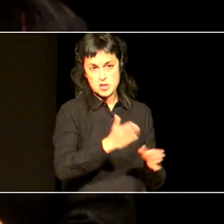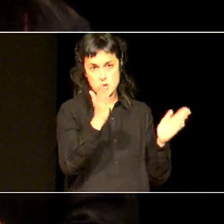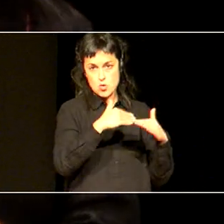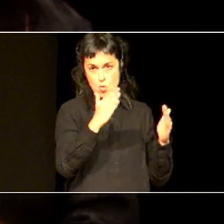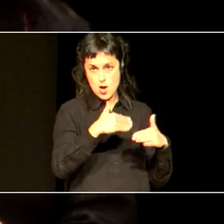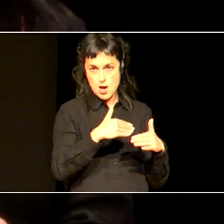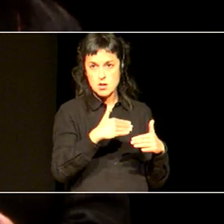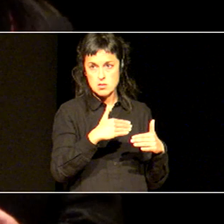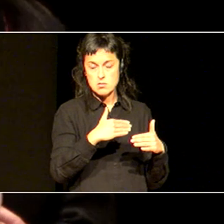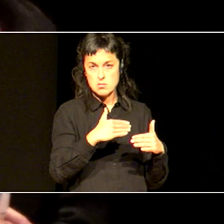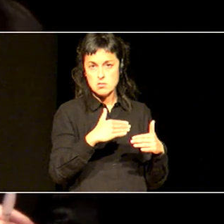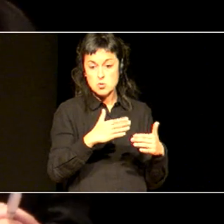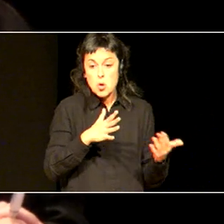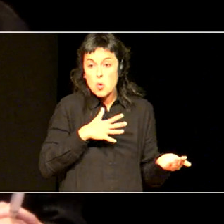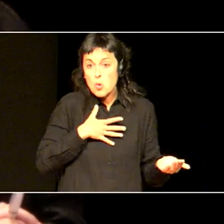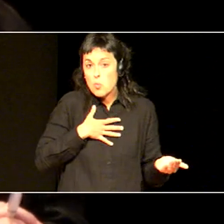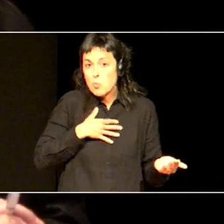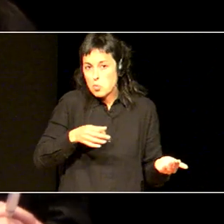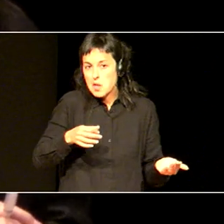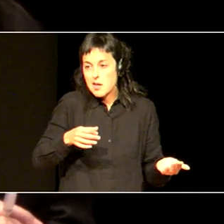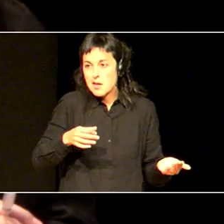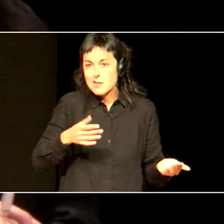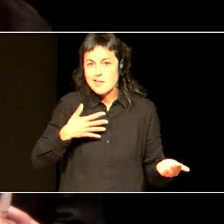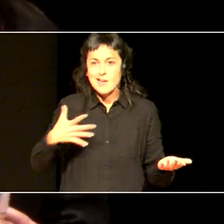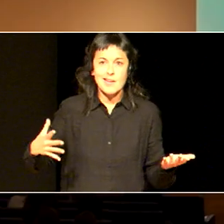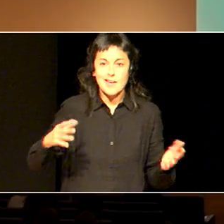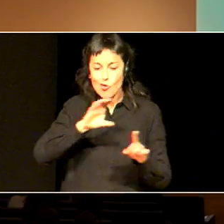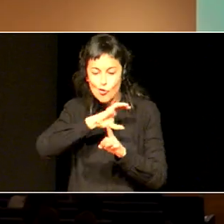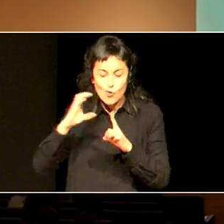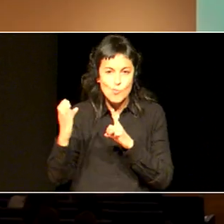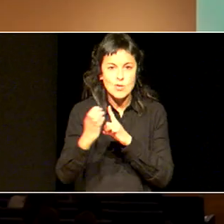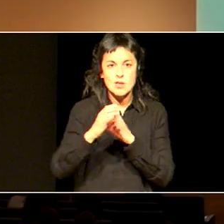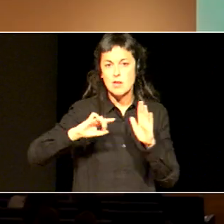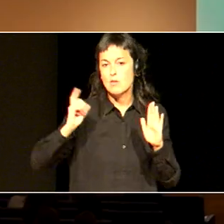hace que posiblemente haya más posibilidades de llegar al éxito. Toda la comunidad